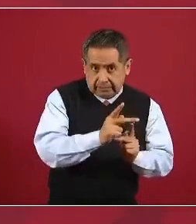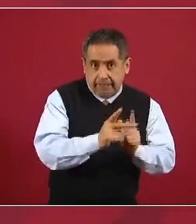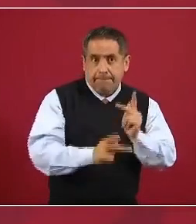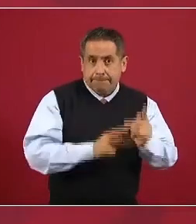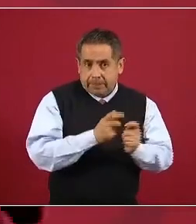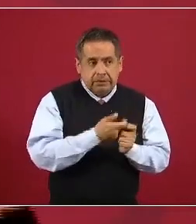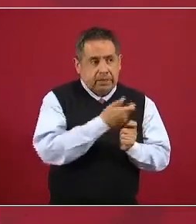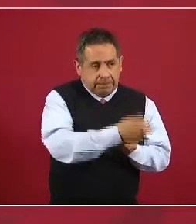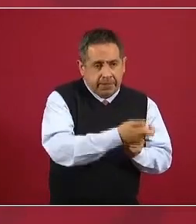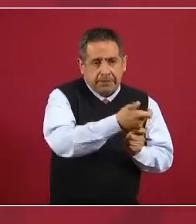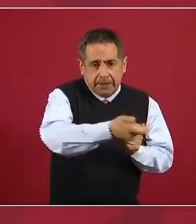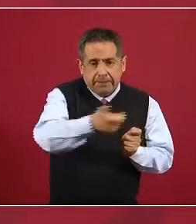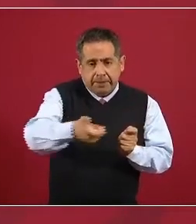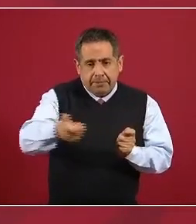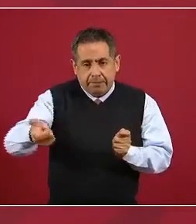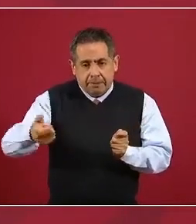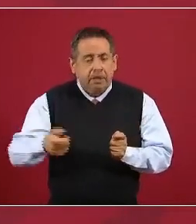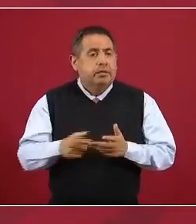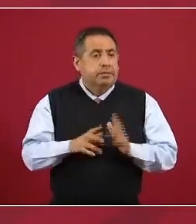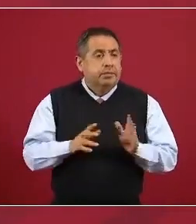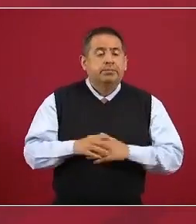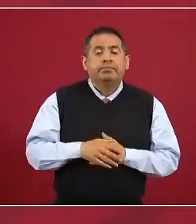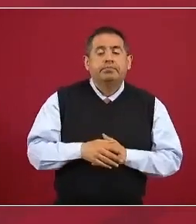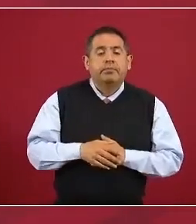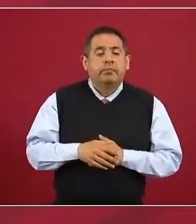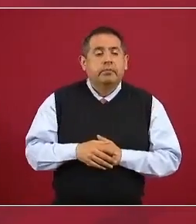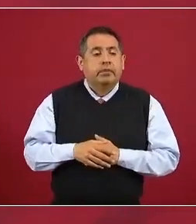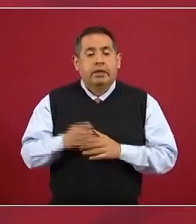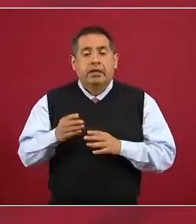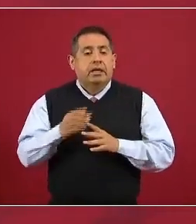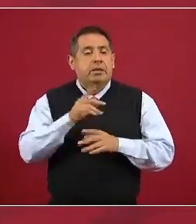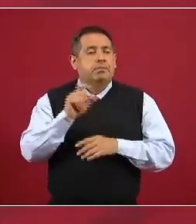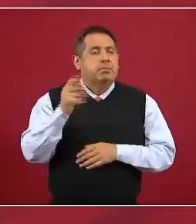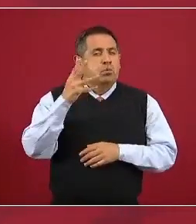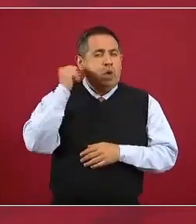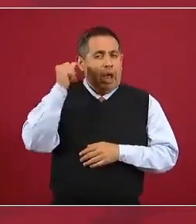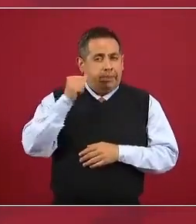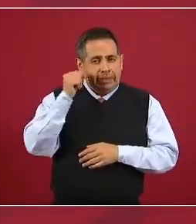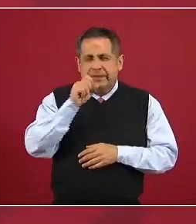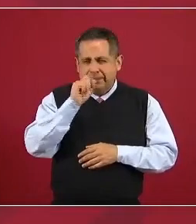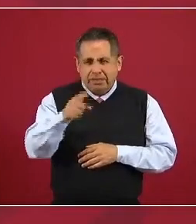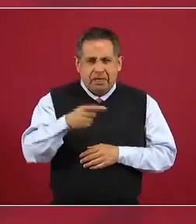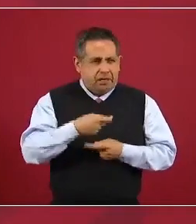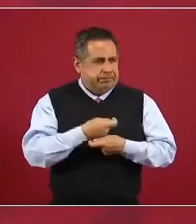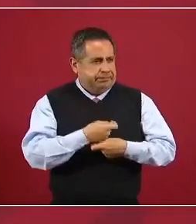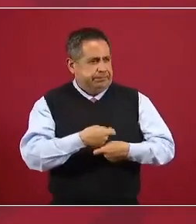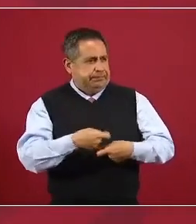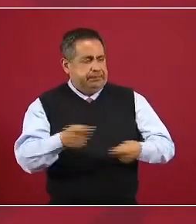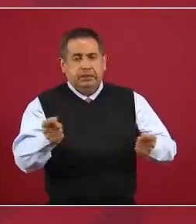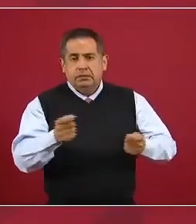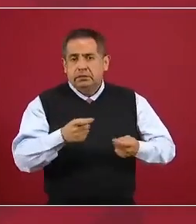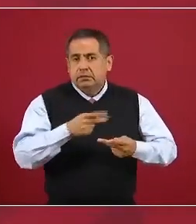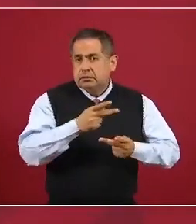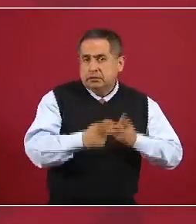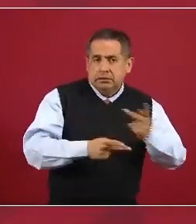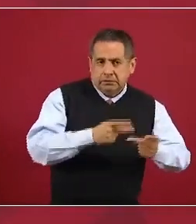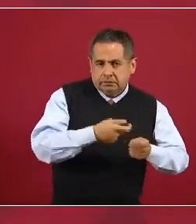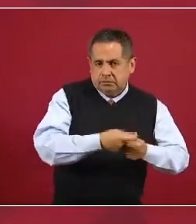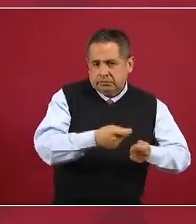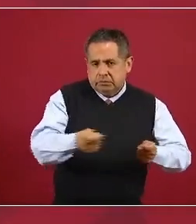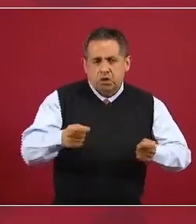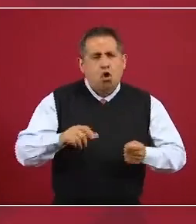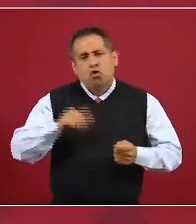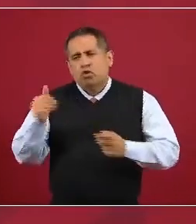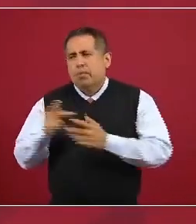esta dispersión, y una semana anterior, el 24 de abril, también empezamos la dispersión de